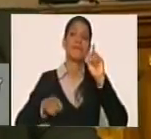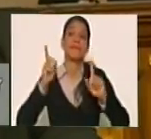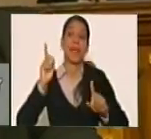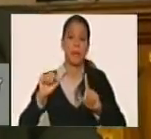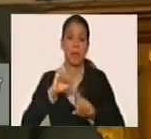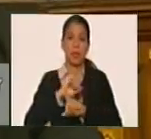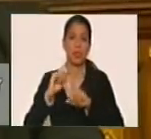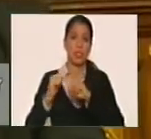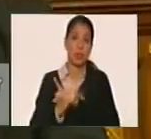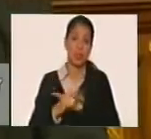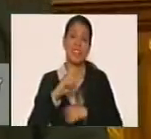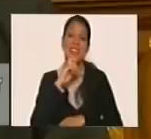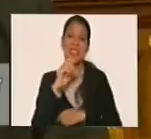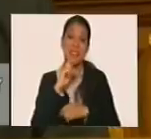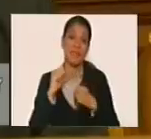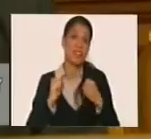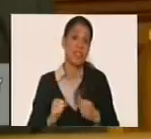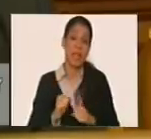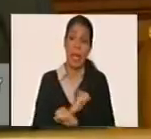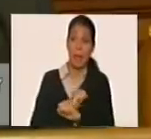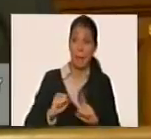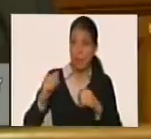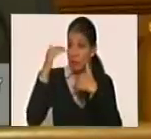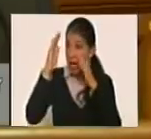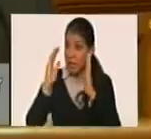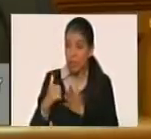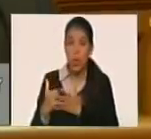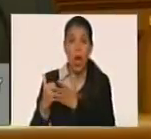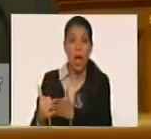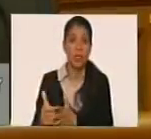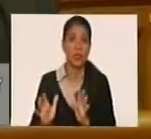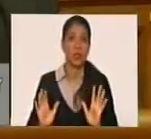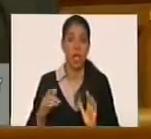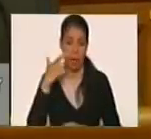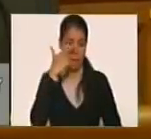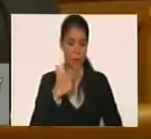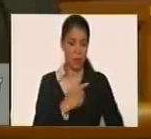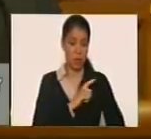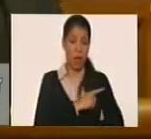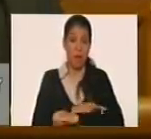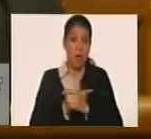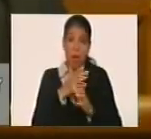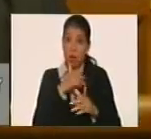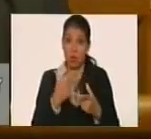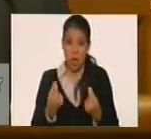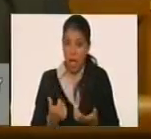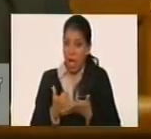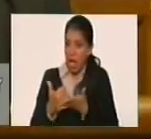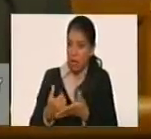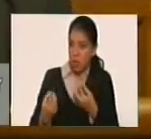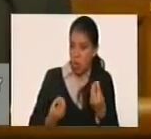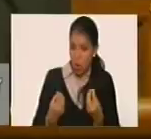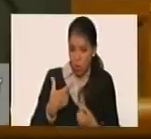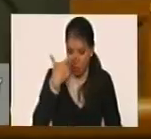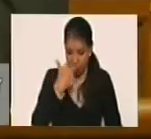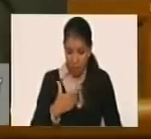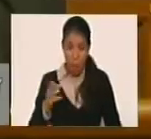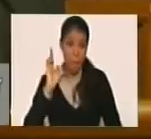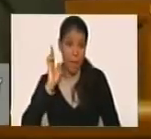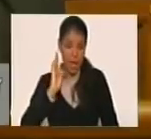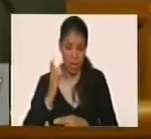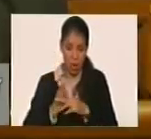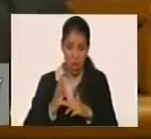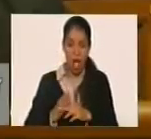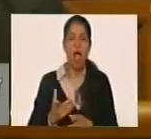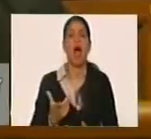de fuerza mayor o algún hecho o fuerza insuperable que ponga en peligro su propia integridad física.